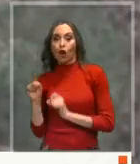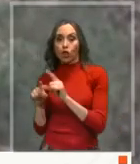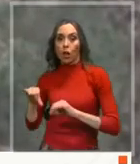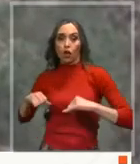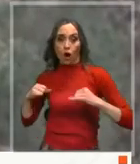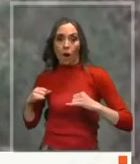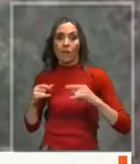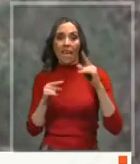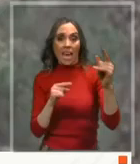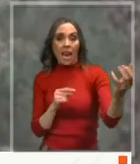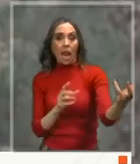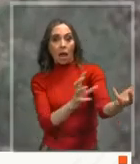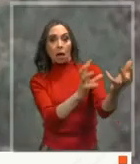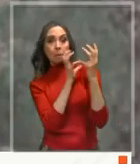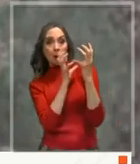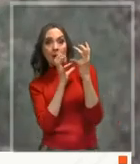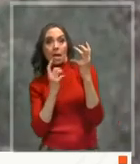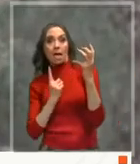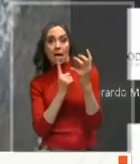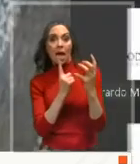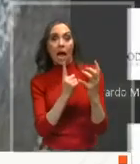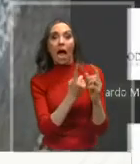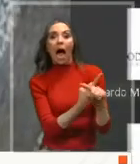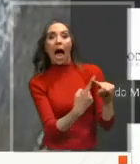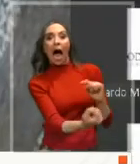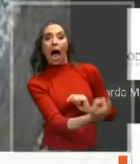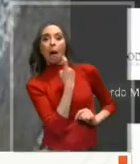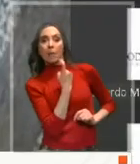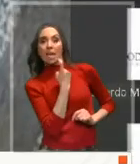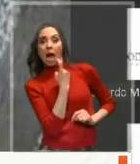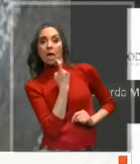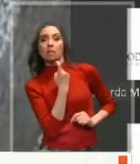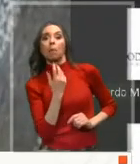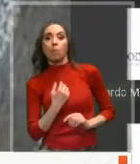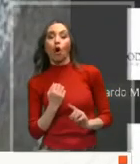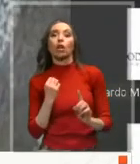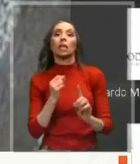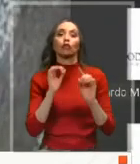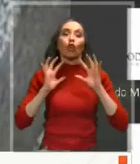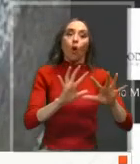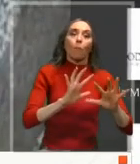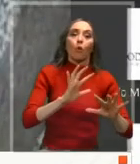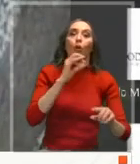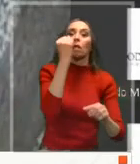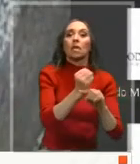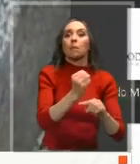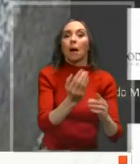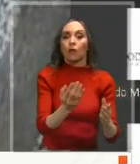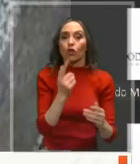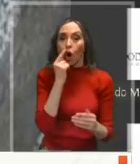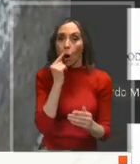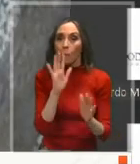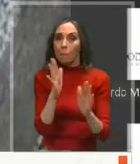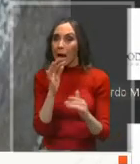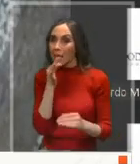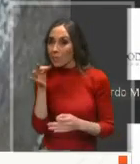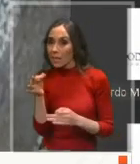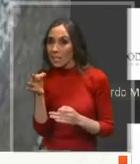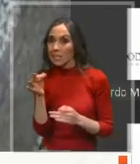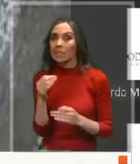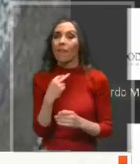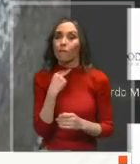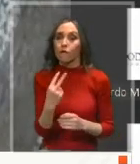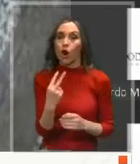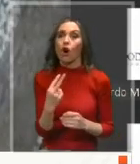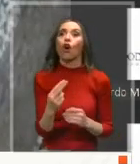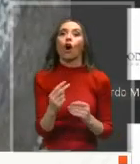usó para amenazar a quien lo mató. Evidentemente se aprecia que lleva un elemento, al parecer un diario, como bien lo dijo el Ministerio Público en uno de